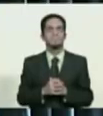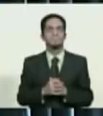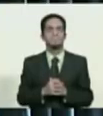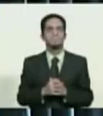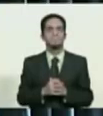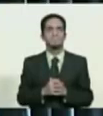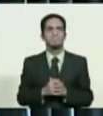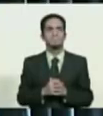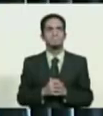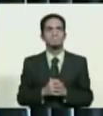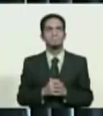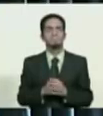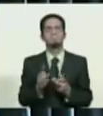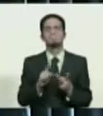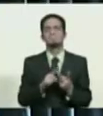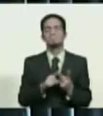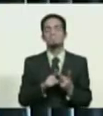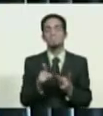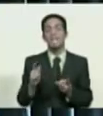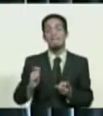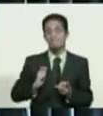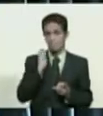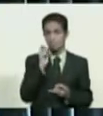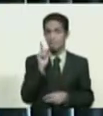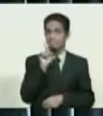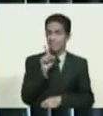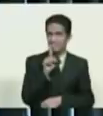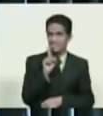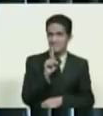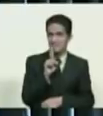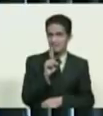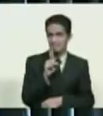¿Que Requesén está mintiendo?